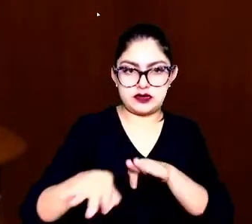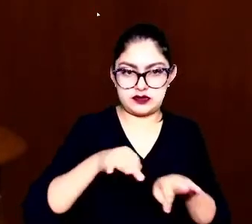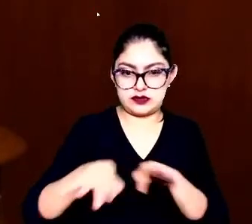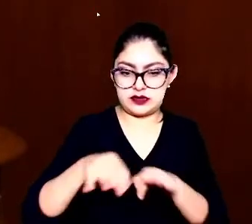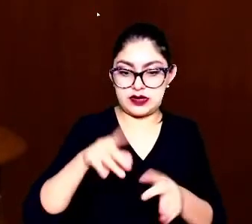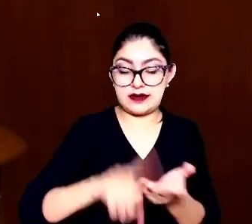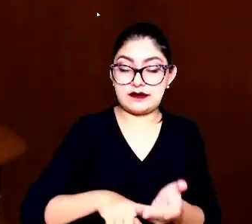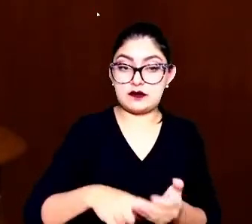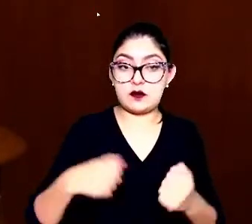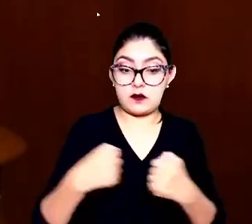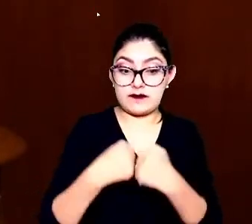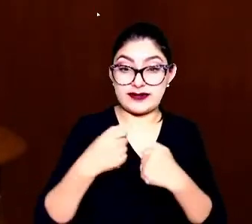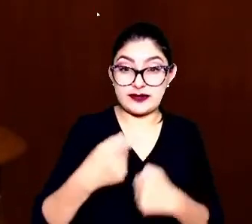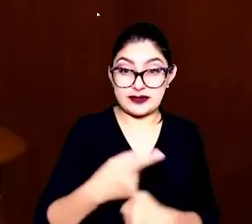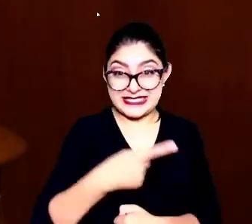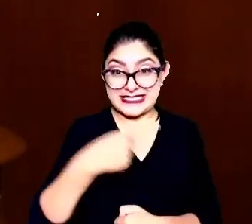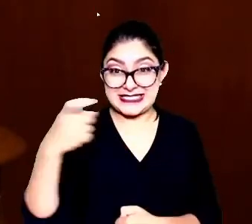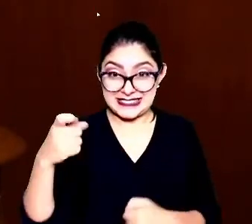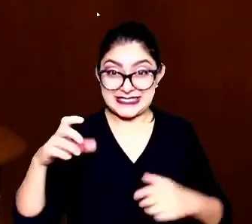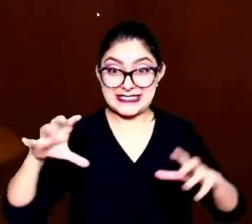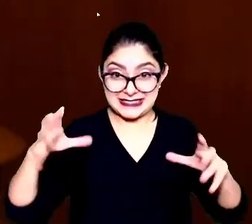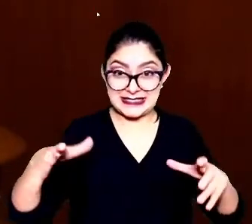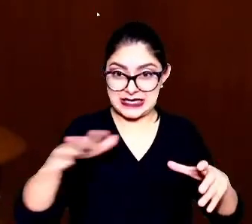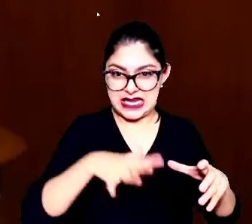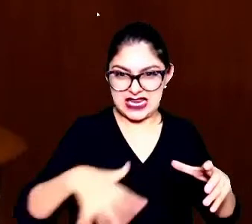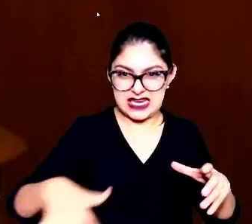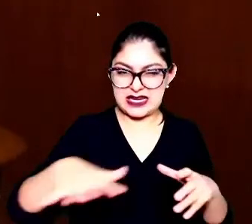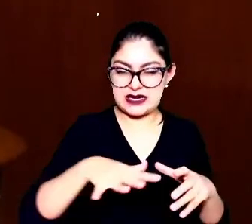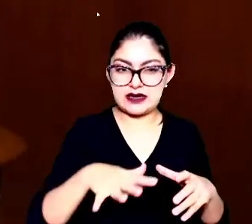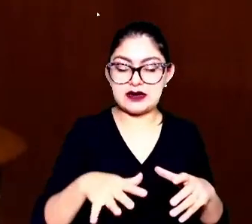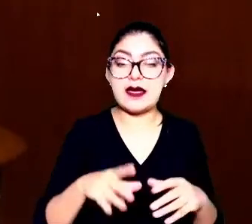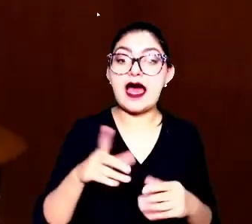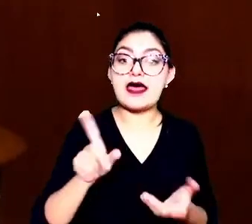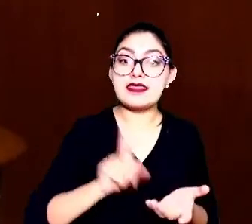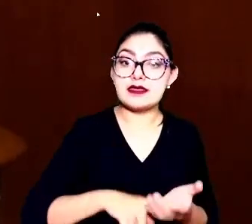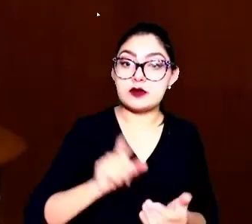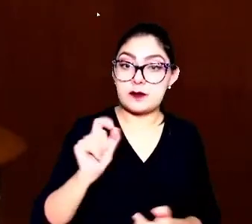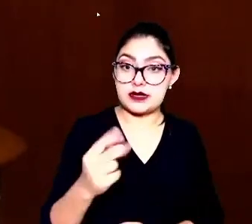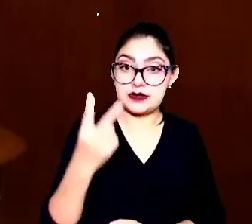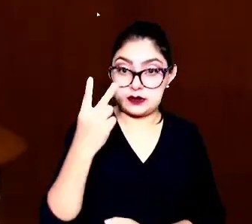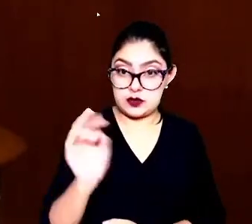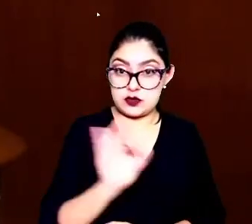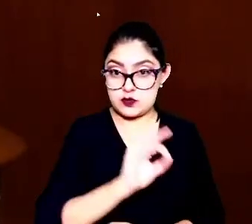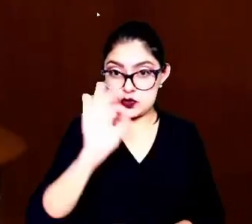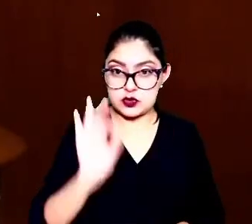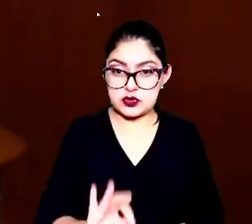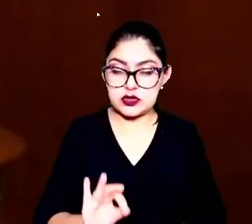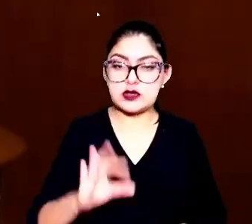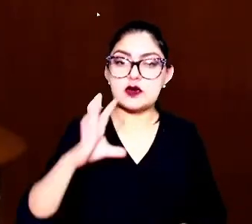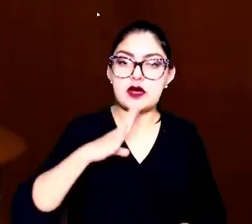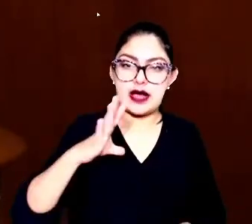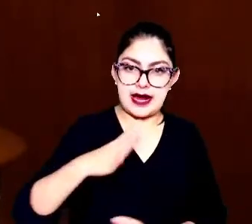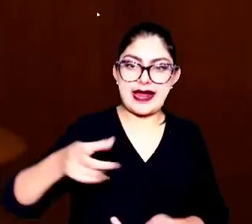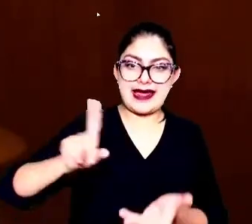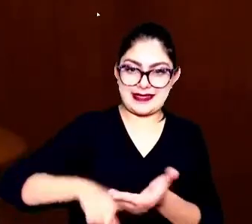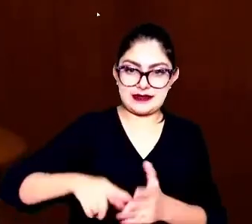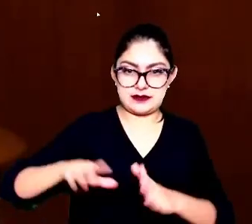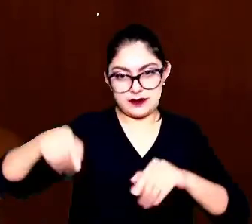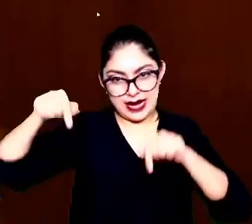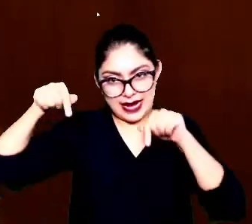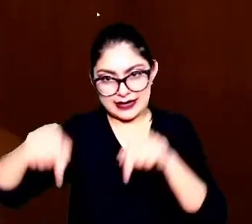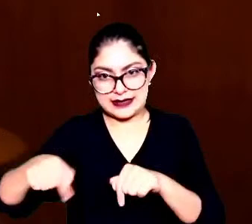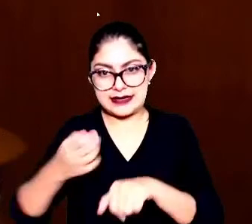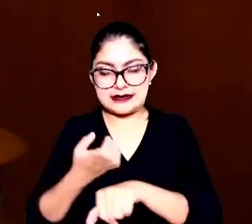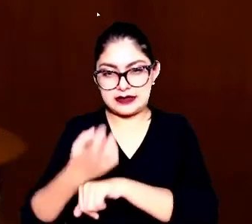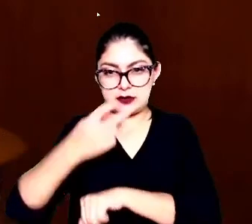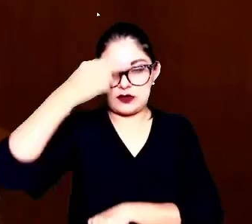a nivel nacional 22% se encuentran instalados en nuestro estado los motivos más